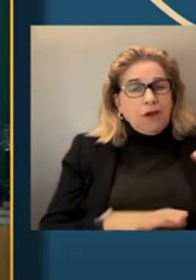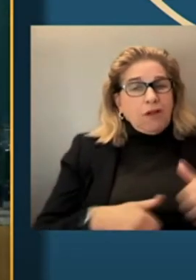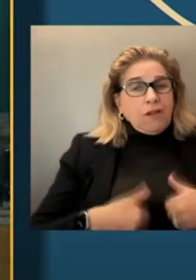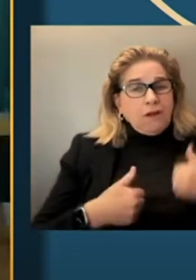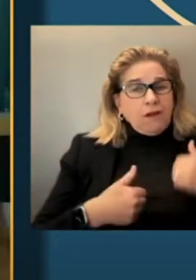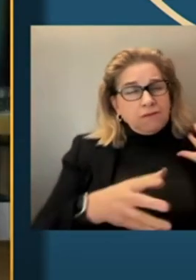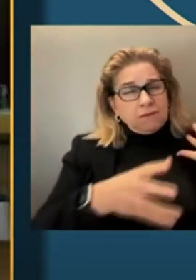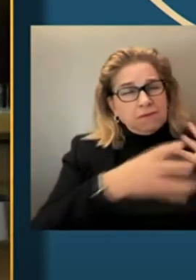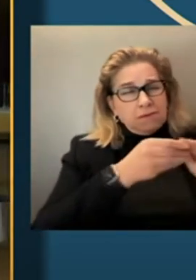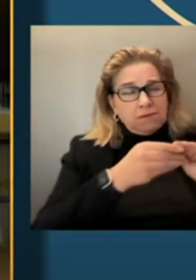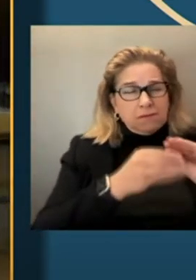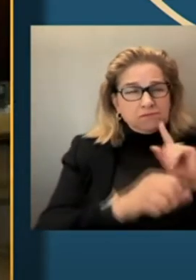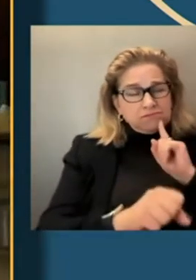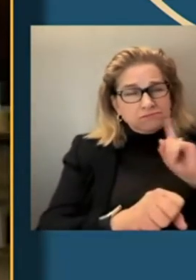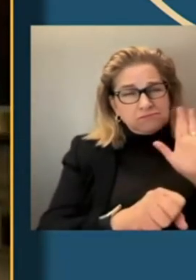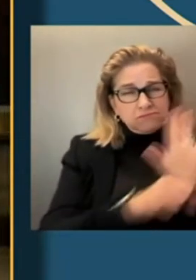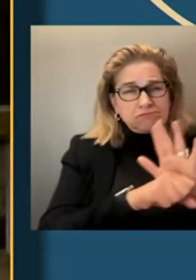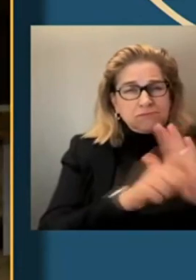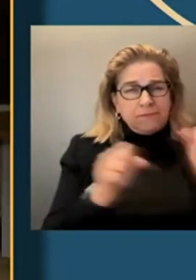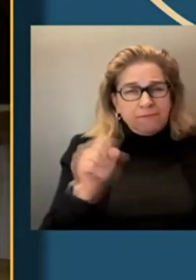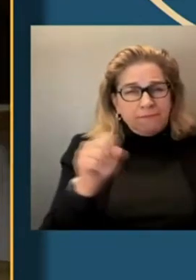for the reclamation slimes